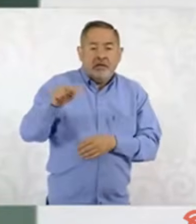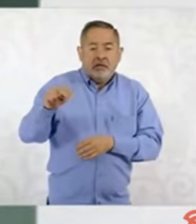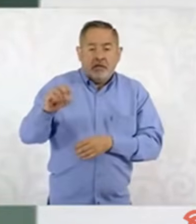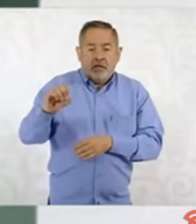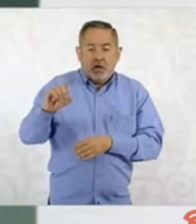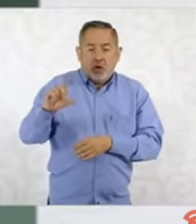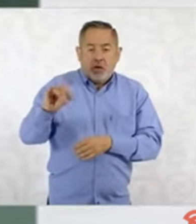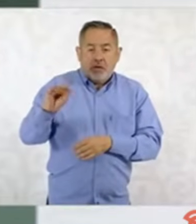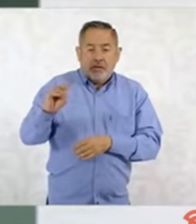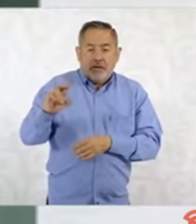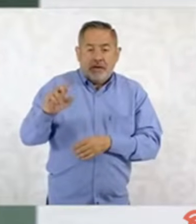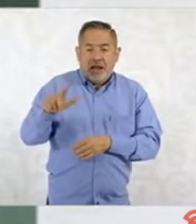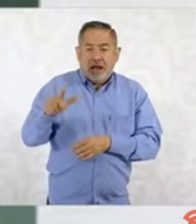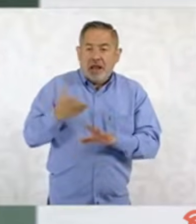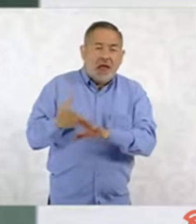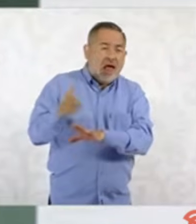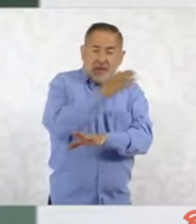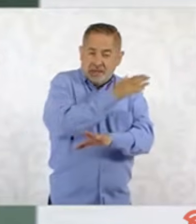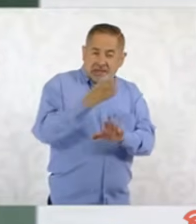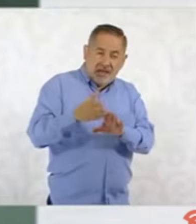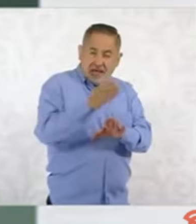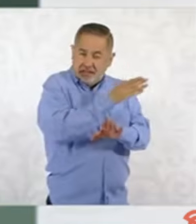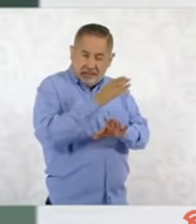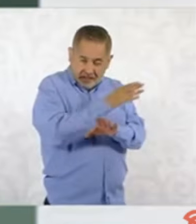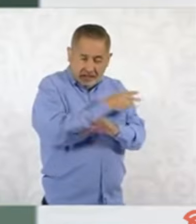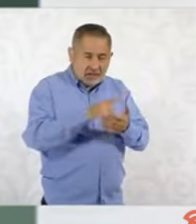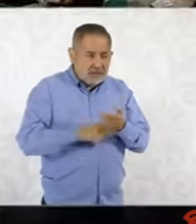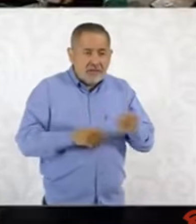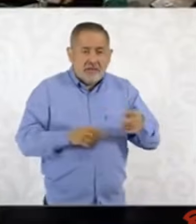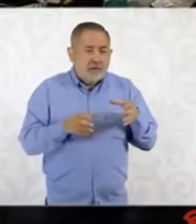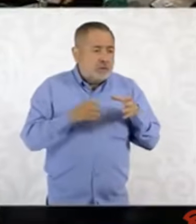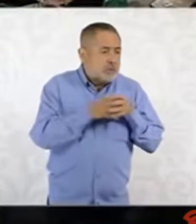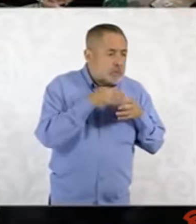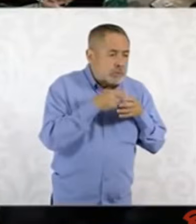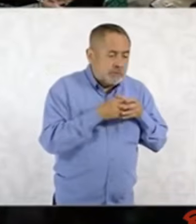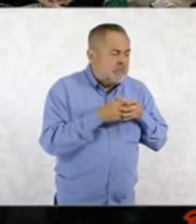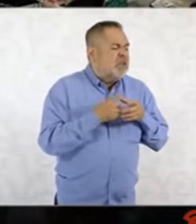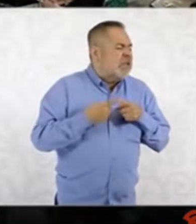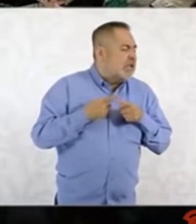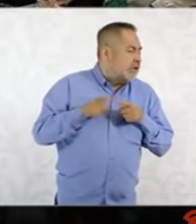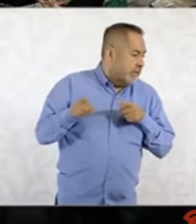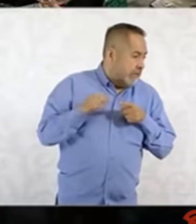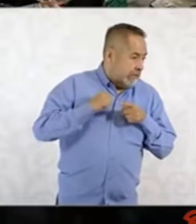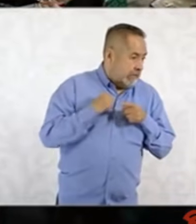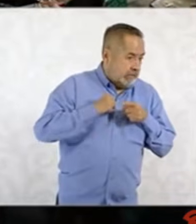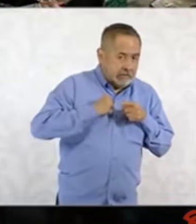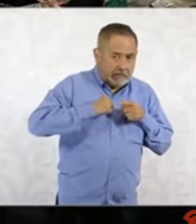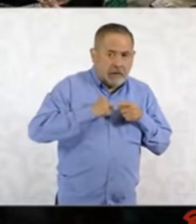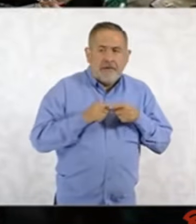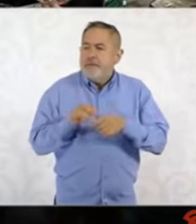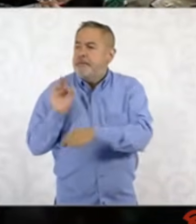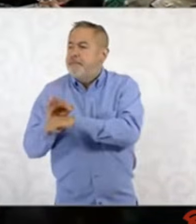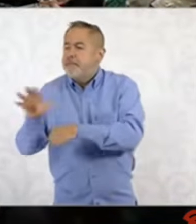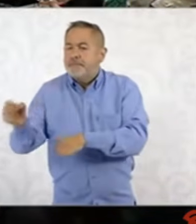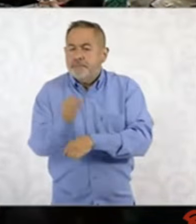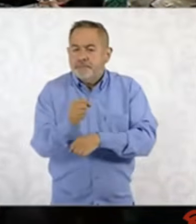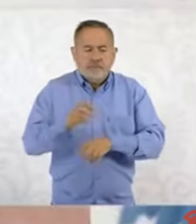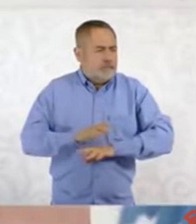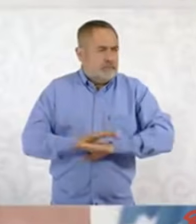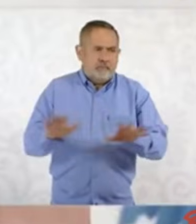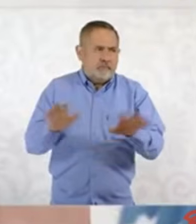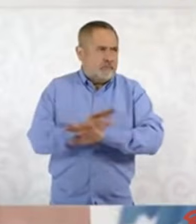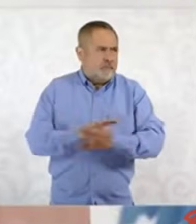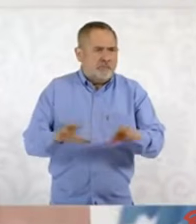pues era una práctica ahí de corrupción. Entonces, no, vamos a ir a hablar con